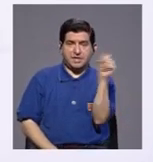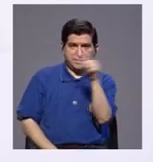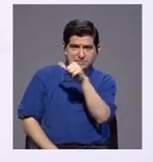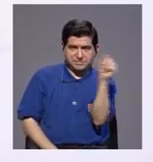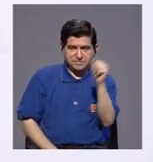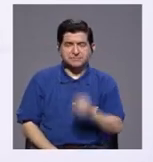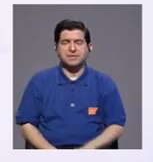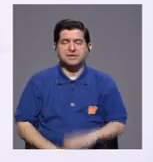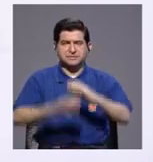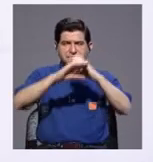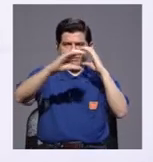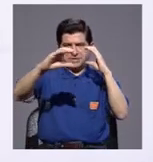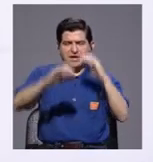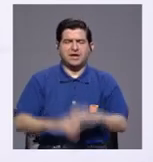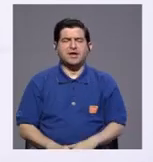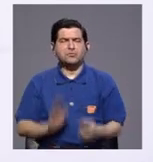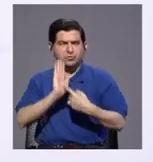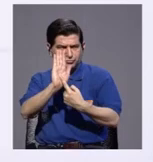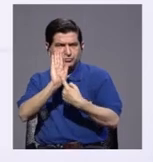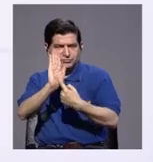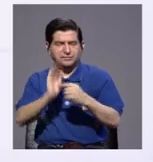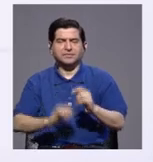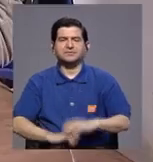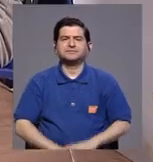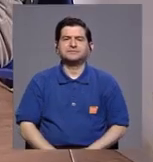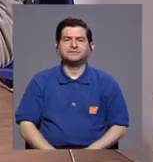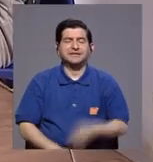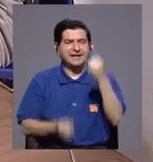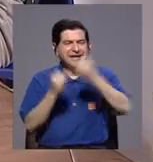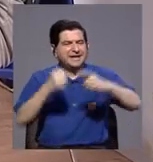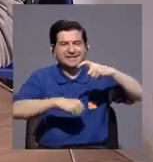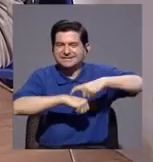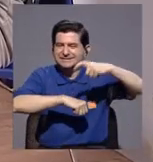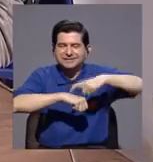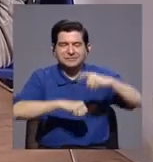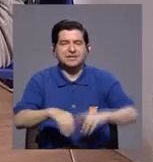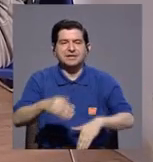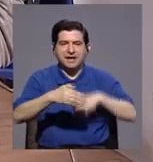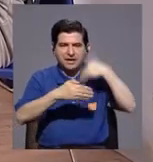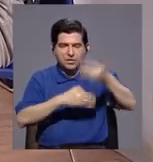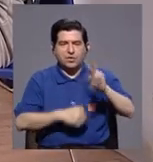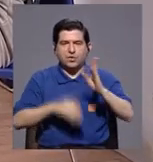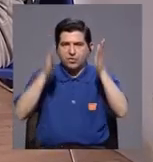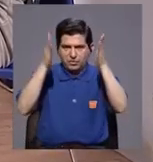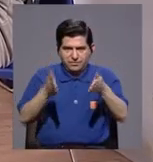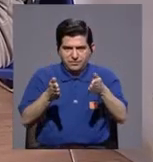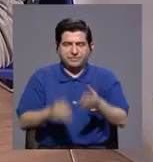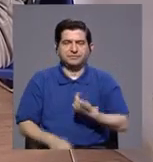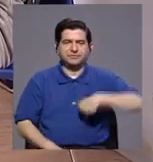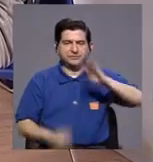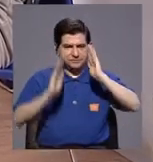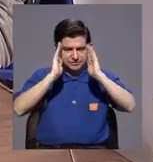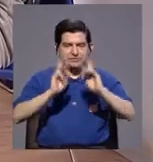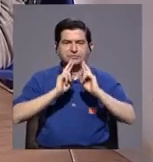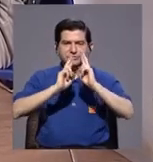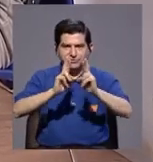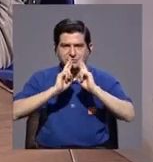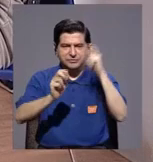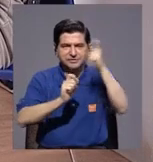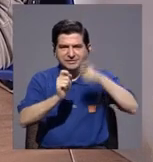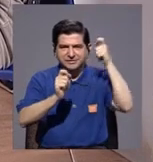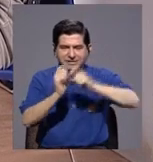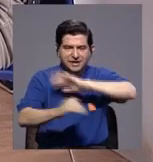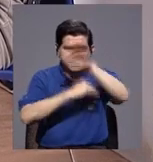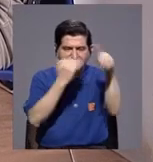en el bus de la periférica que interesante se nos fue el tiempo entre más adelante con sus colegas vamos a abordar resultados concretos